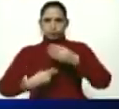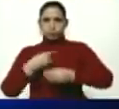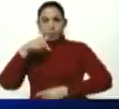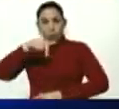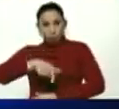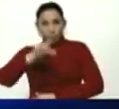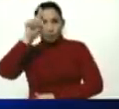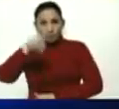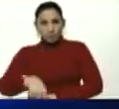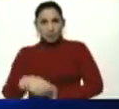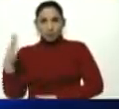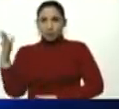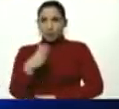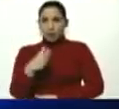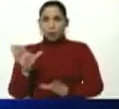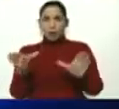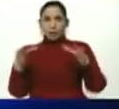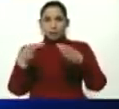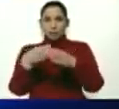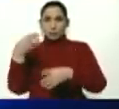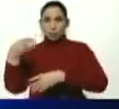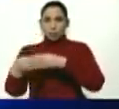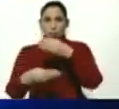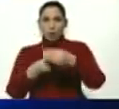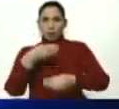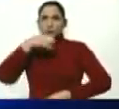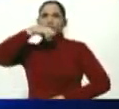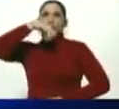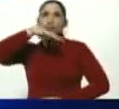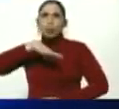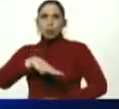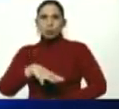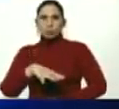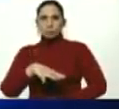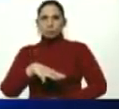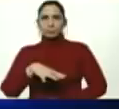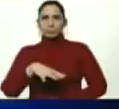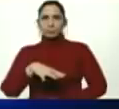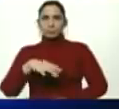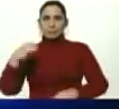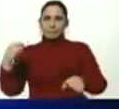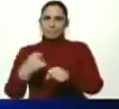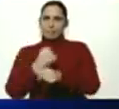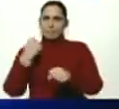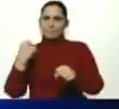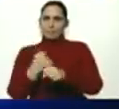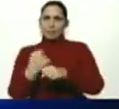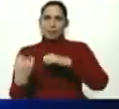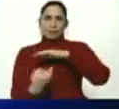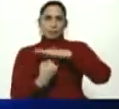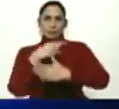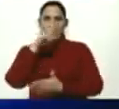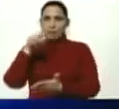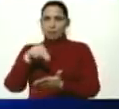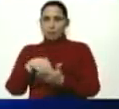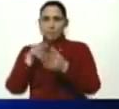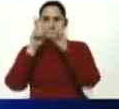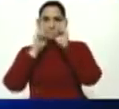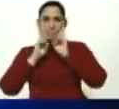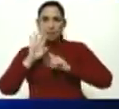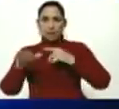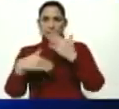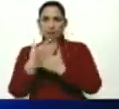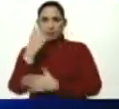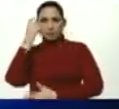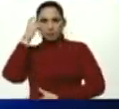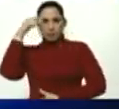también ha llegado un equipo que genera un hito histórico en el trabajo del Instituto Nacional de Higiene. Hasta el día